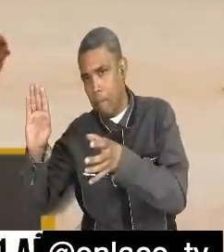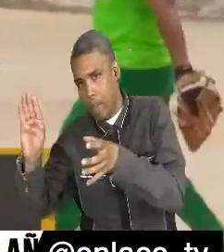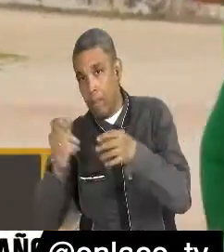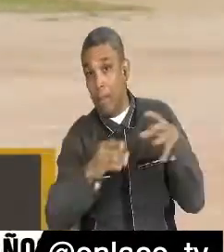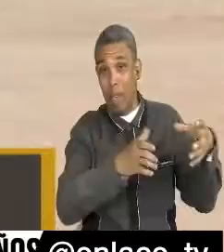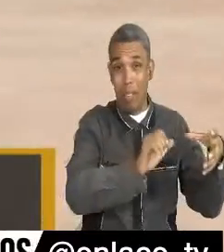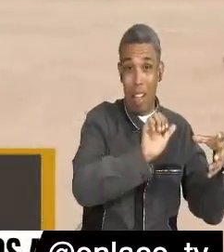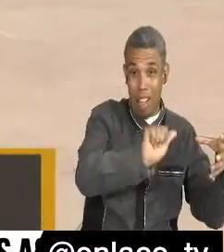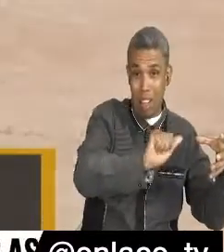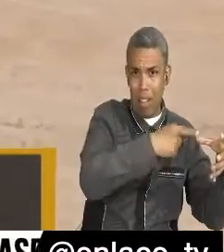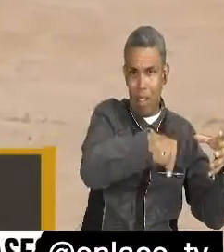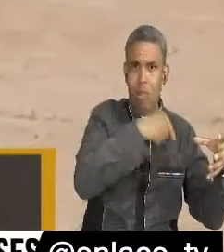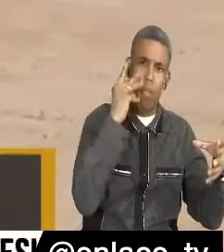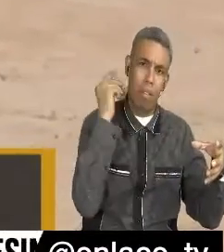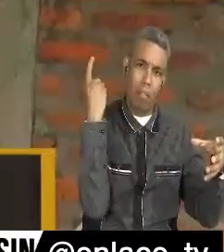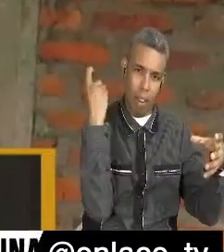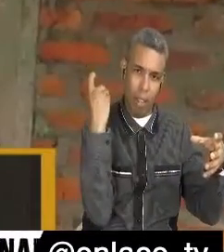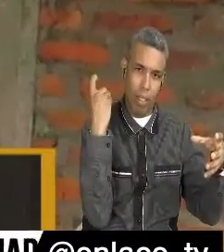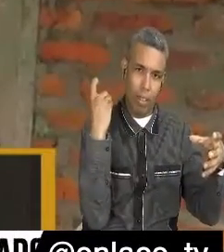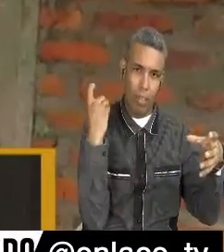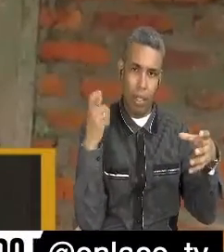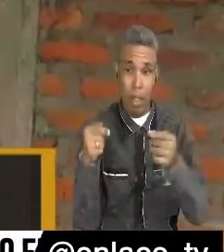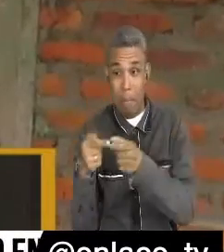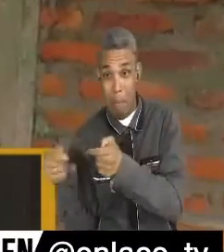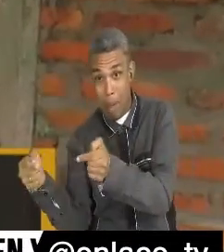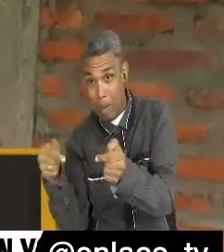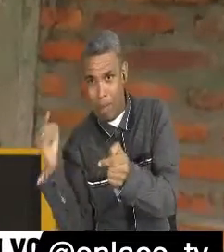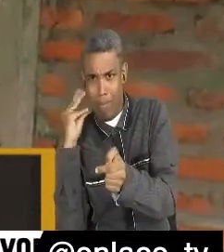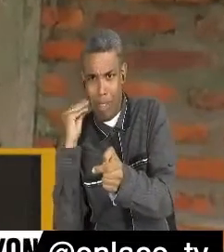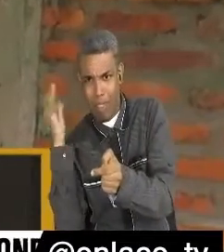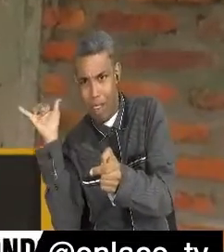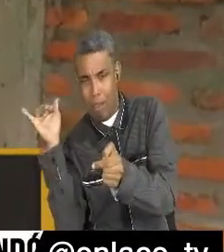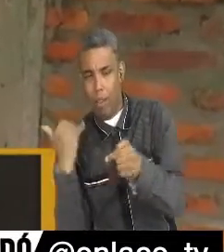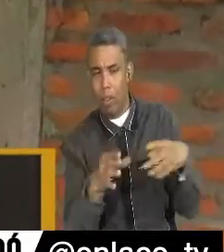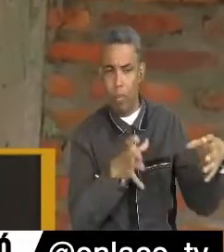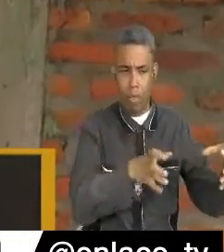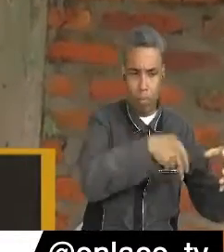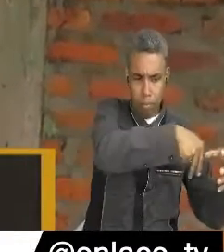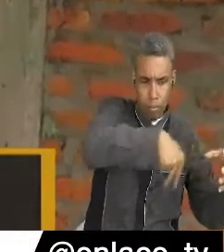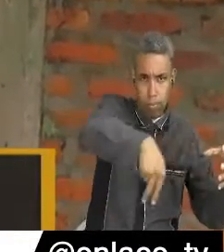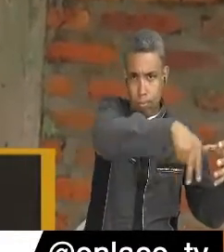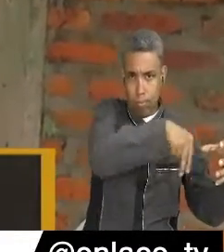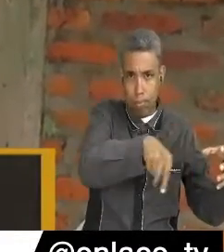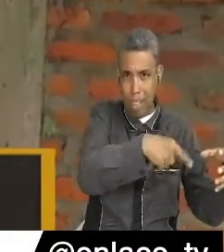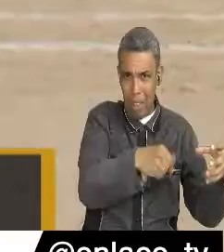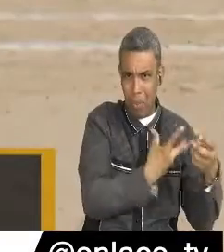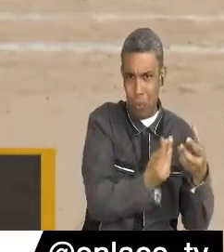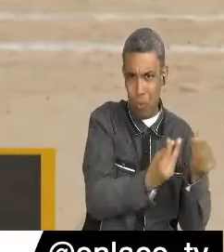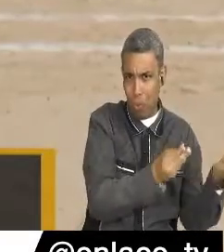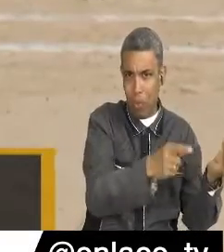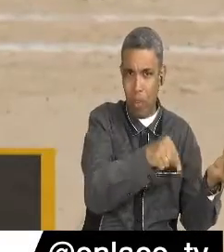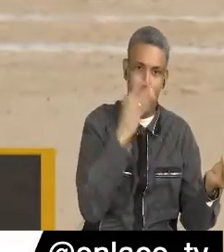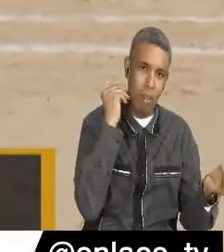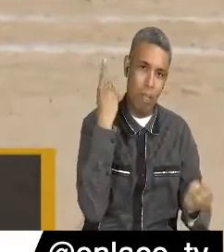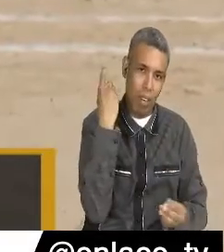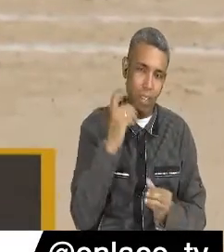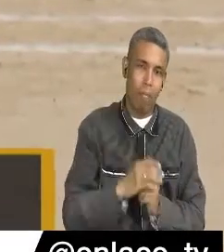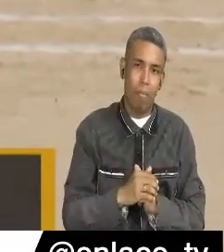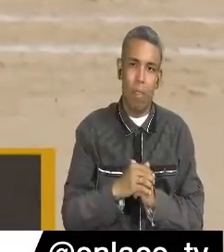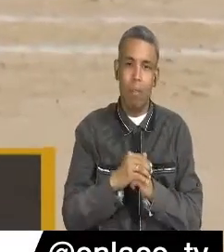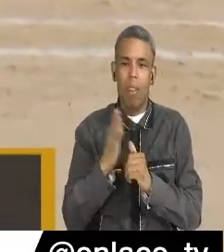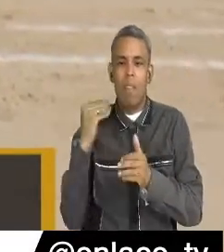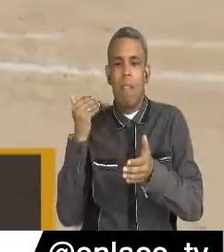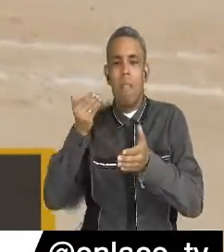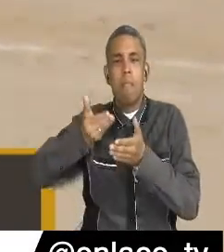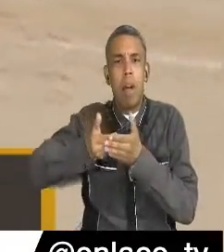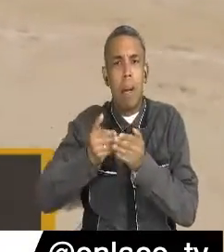primera vez y que por sus condiciones técnicas no pueden jugar un nivel más competitivo. El torneo va hasta el próximo